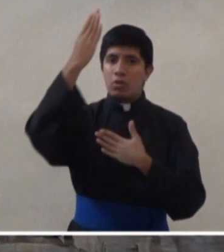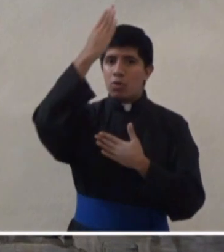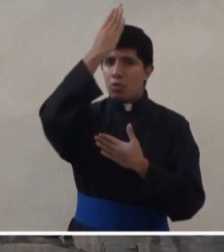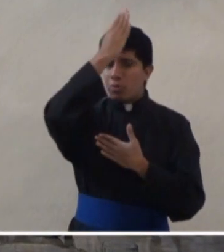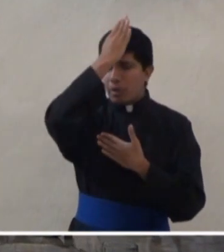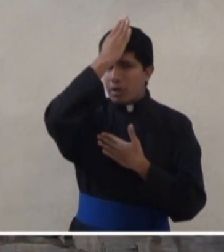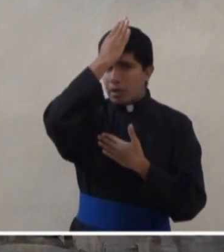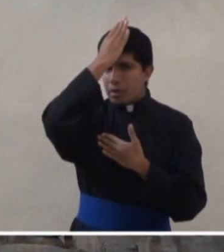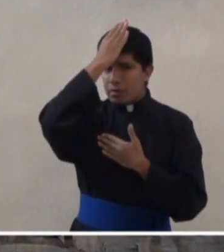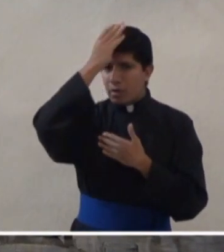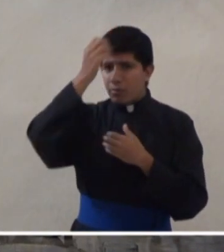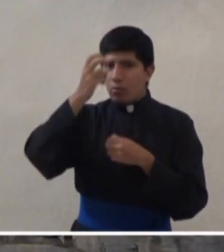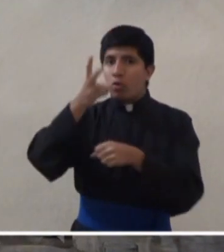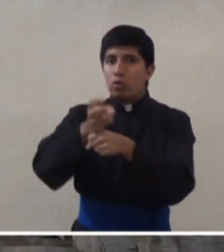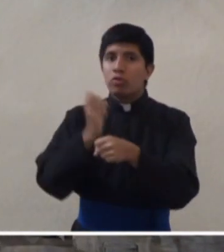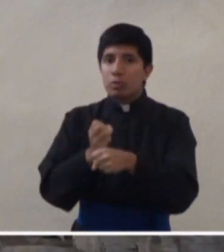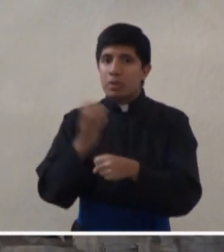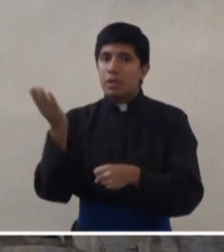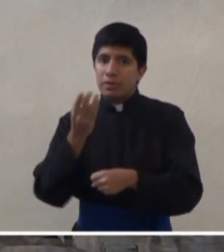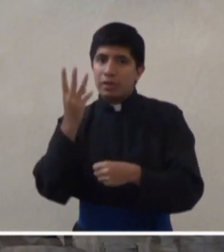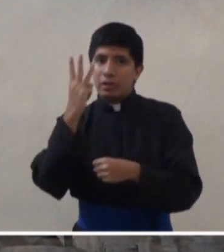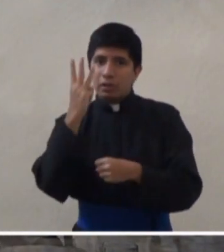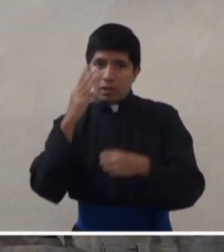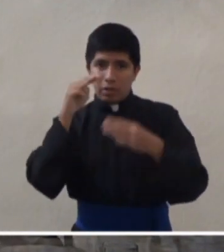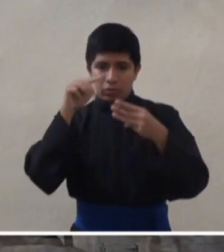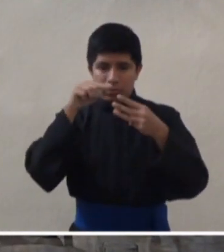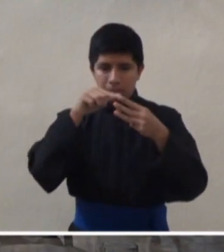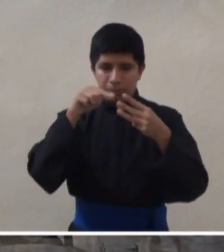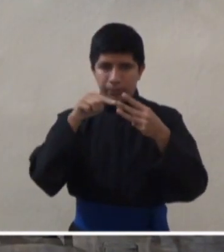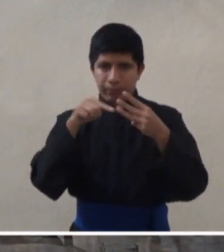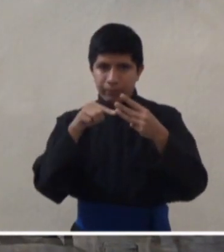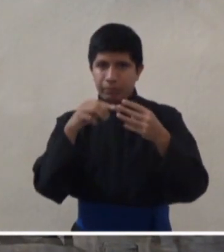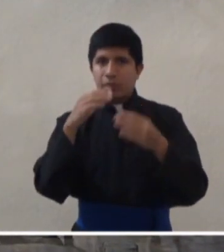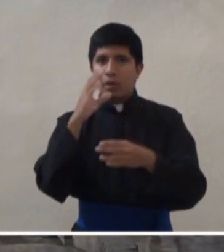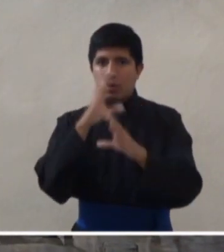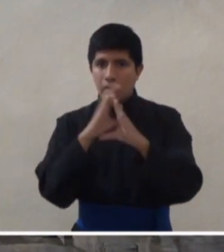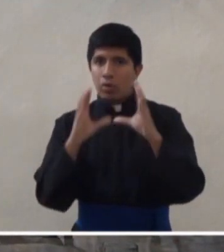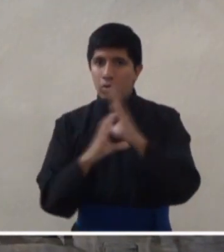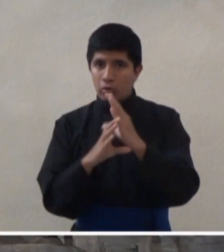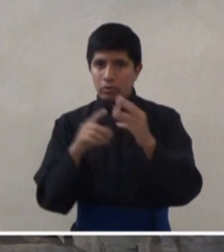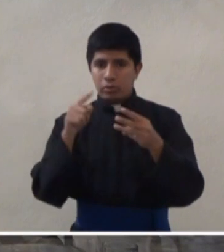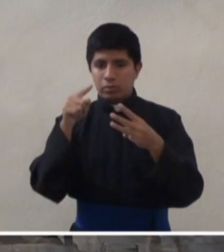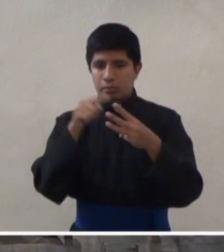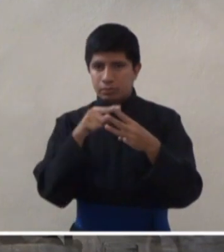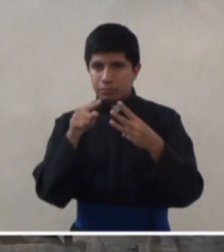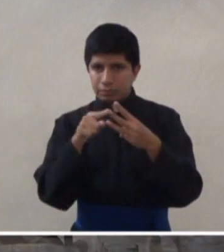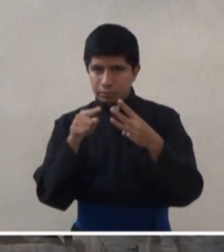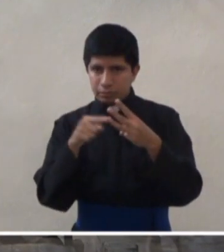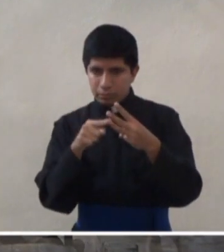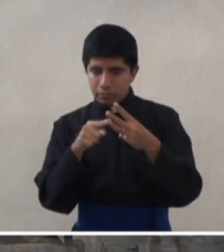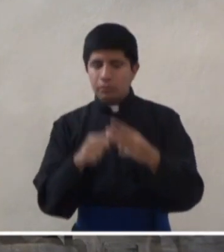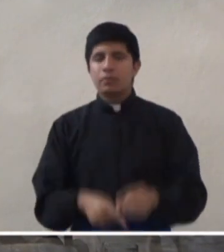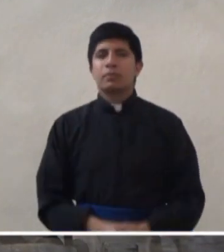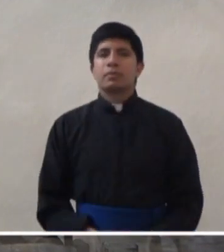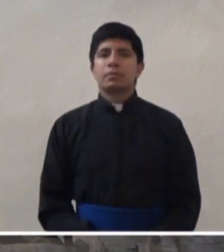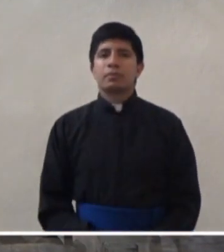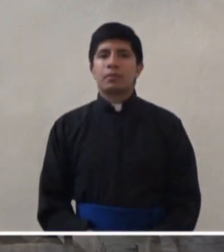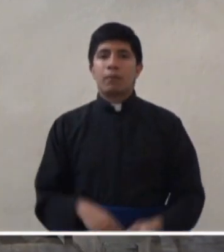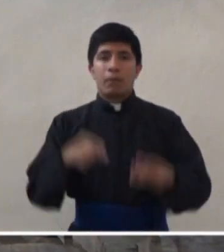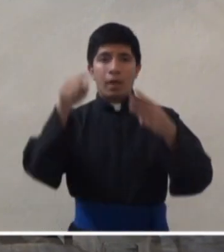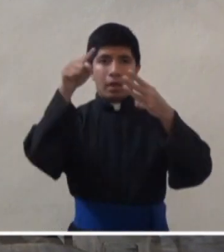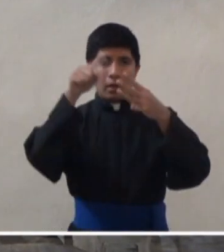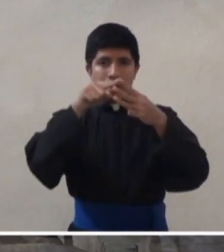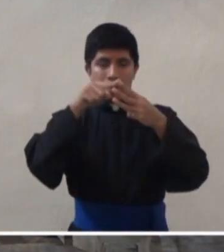propone 3 características. Y dice, para descubrir la misión, la